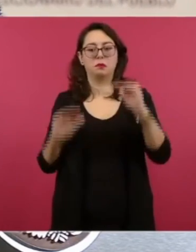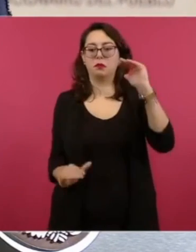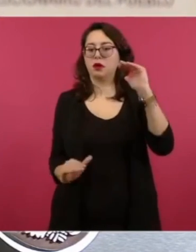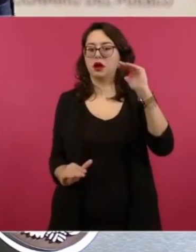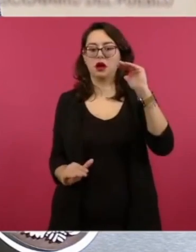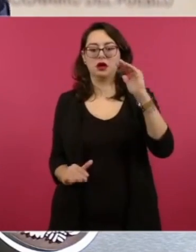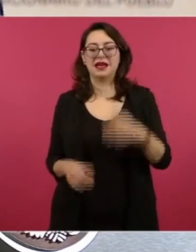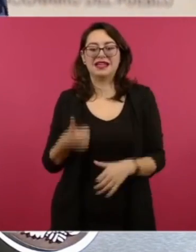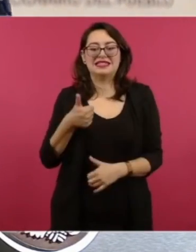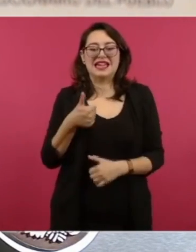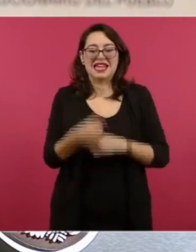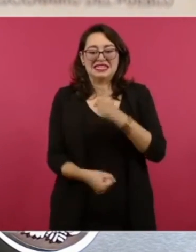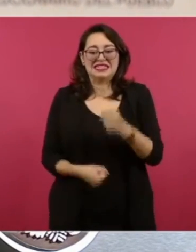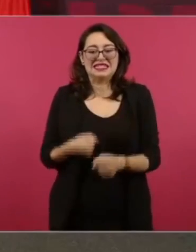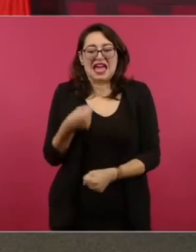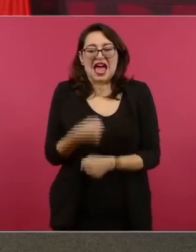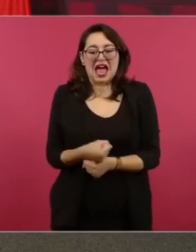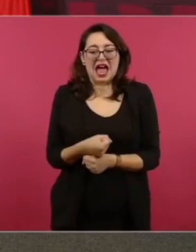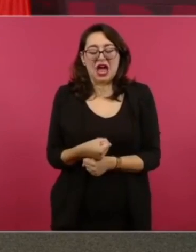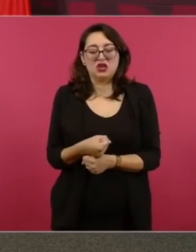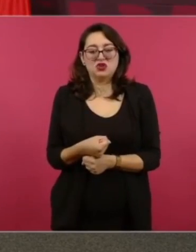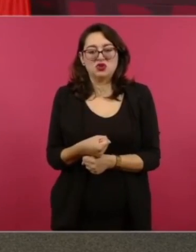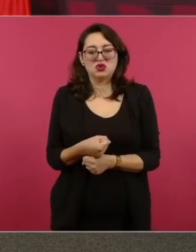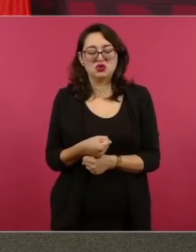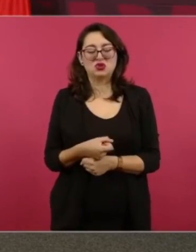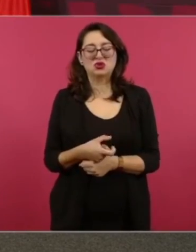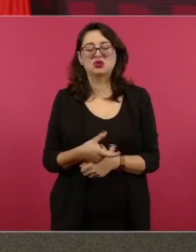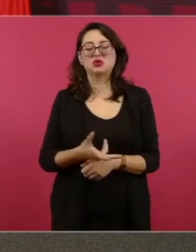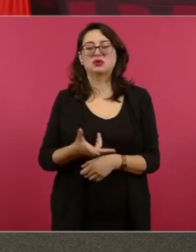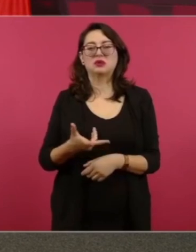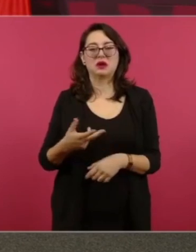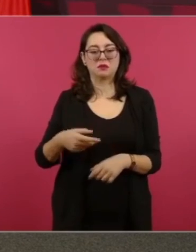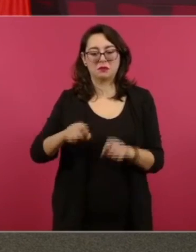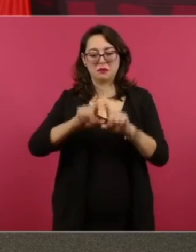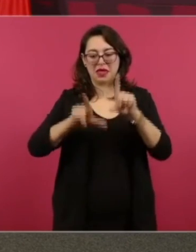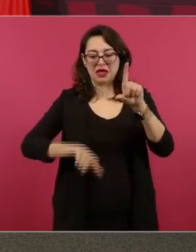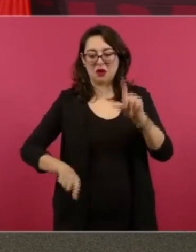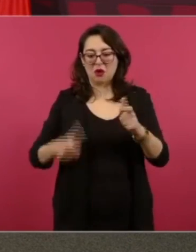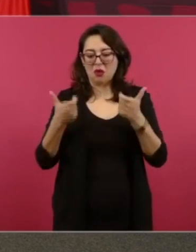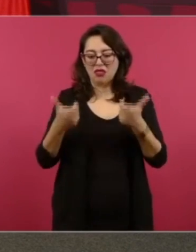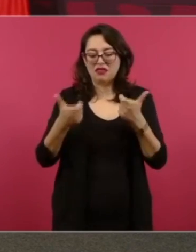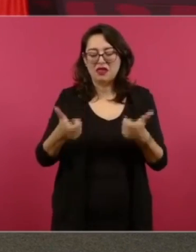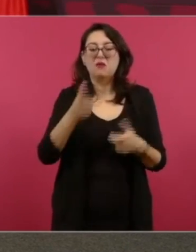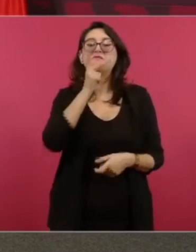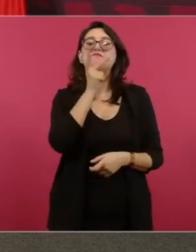el sexenio en que más dinero entró al país por